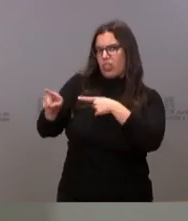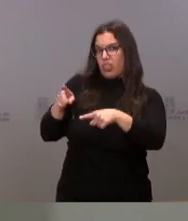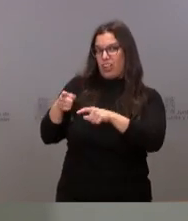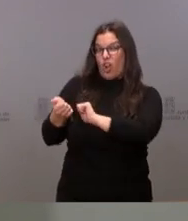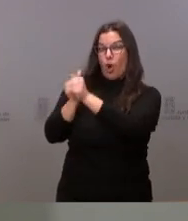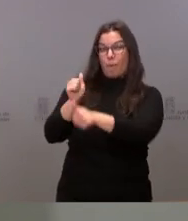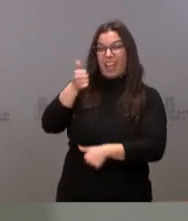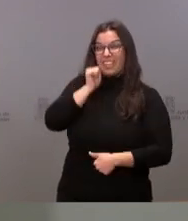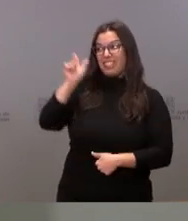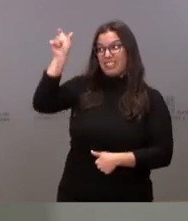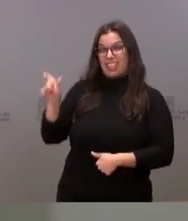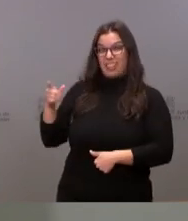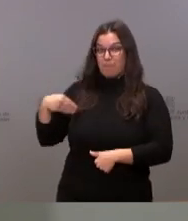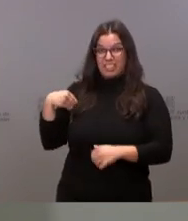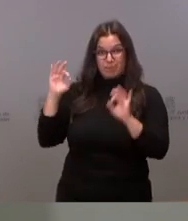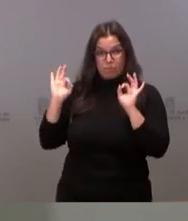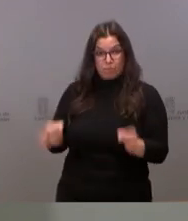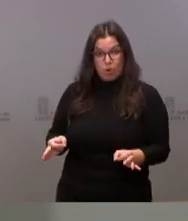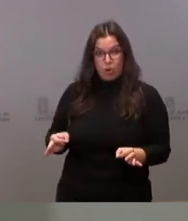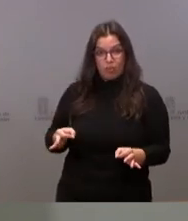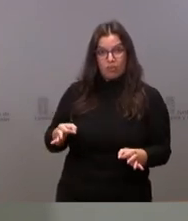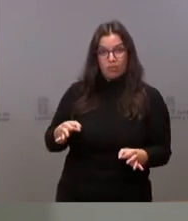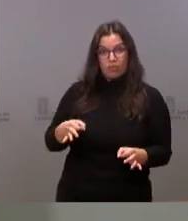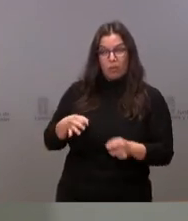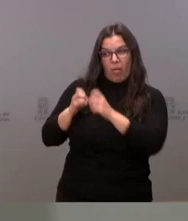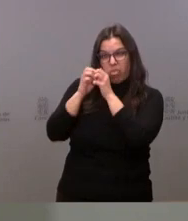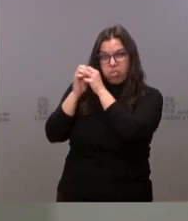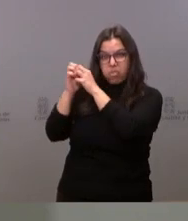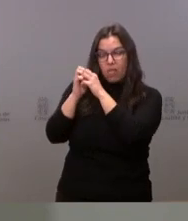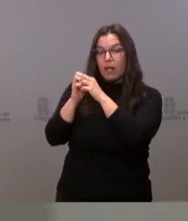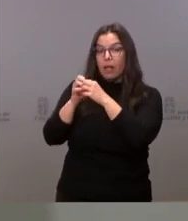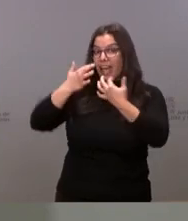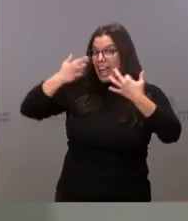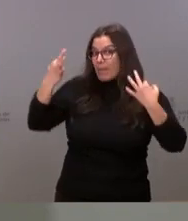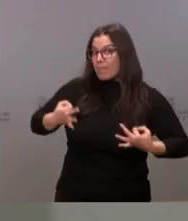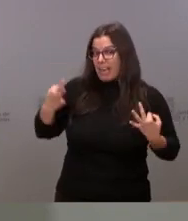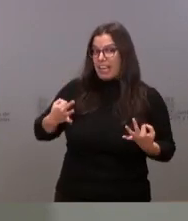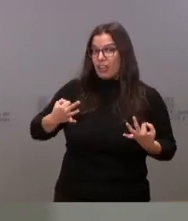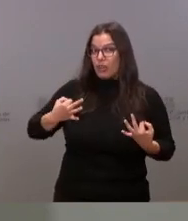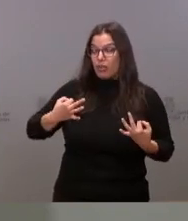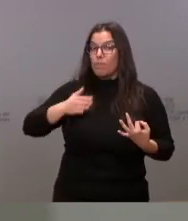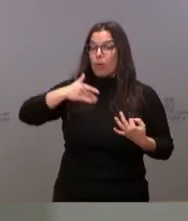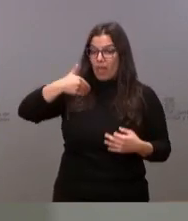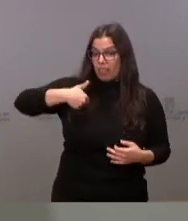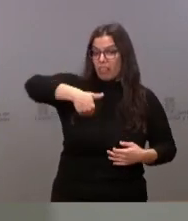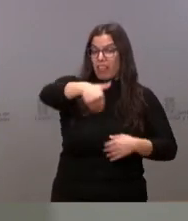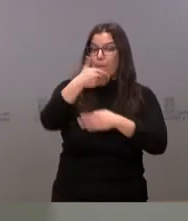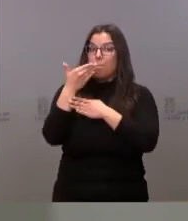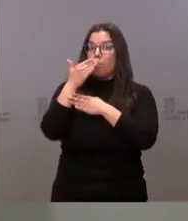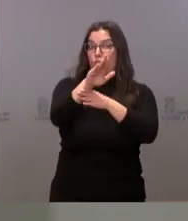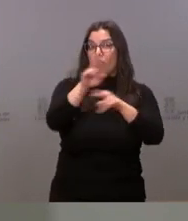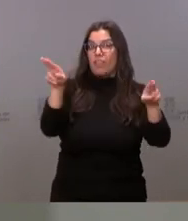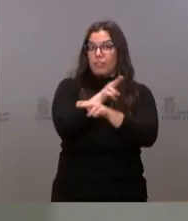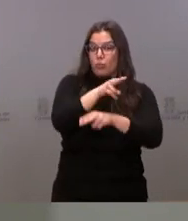Sánchez. Existía un riesgo cierto de moción de censura inminente del